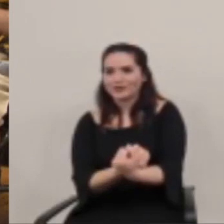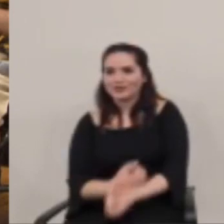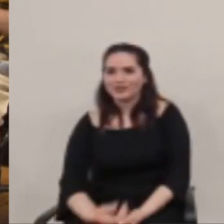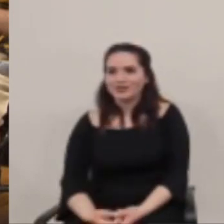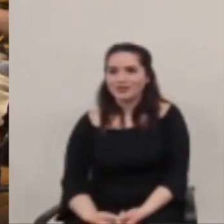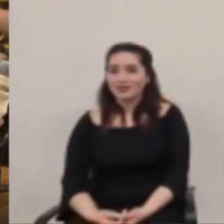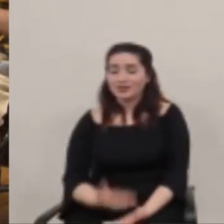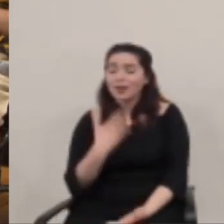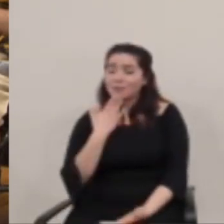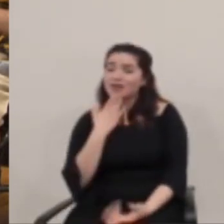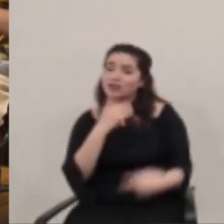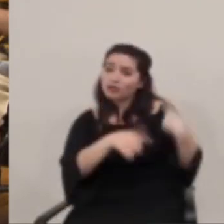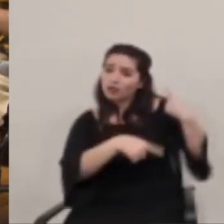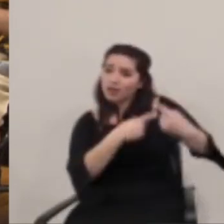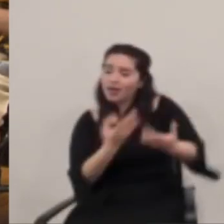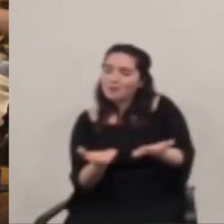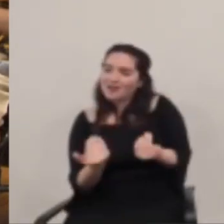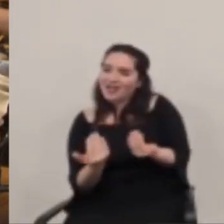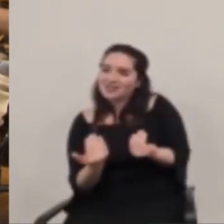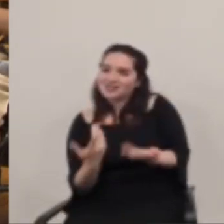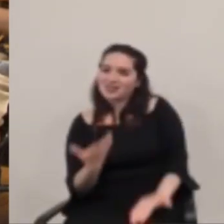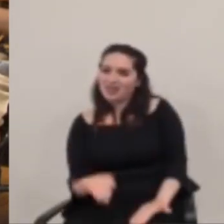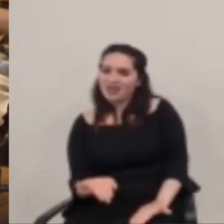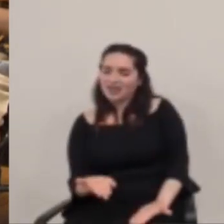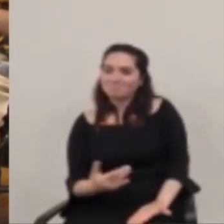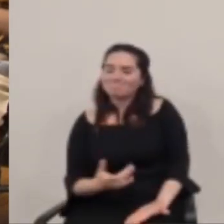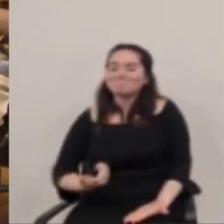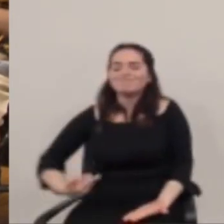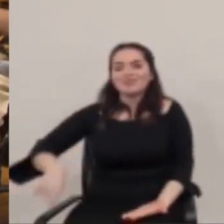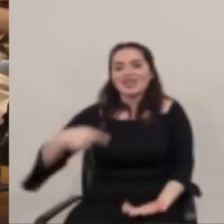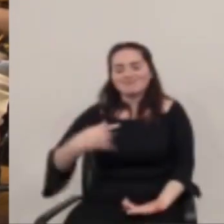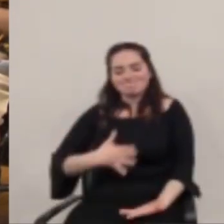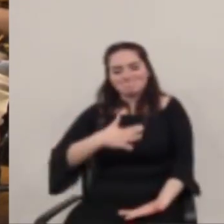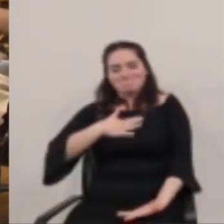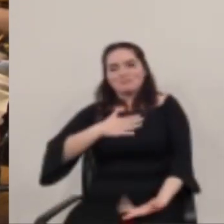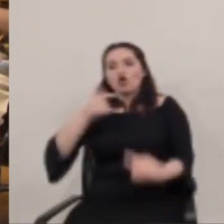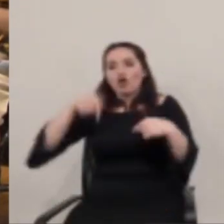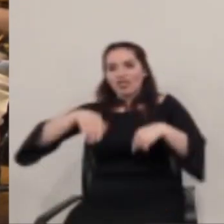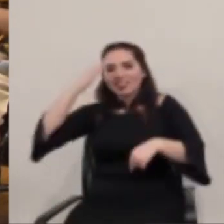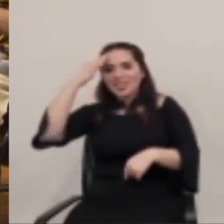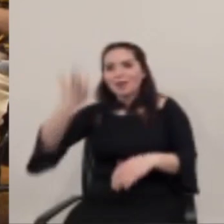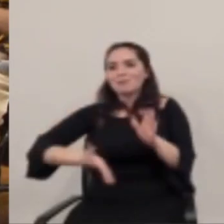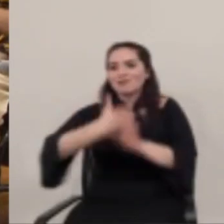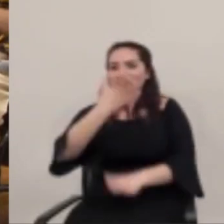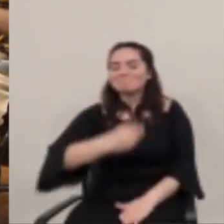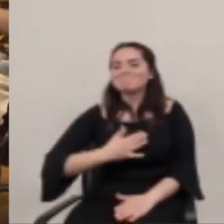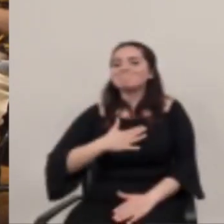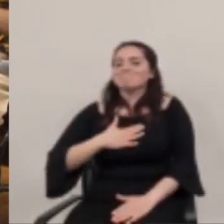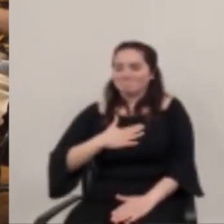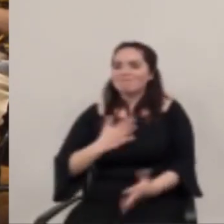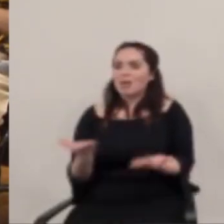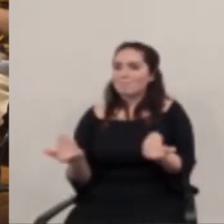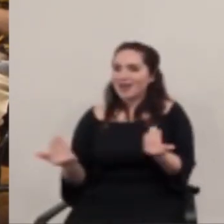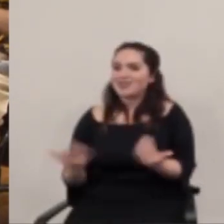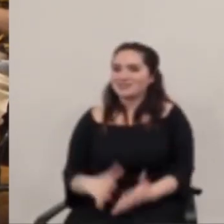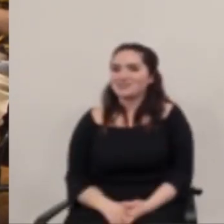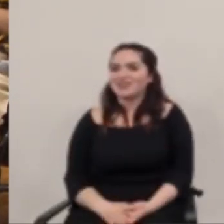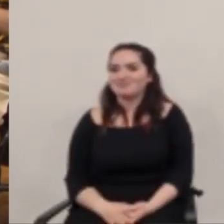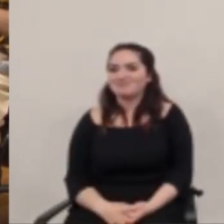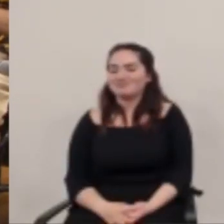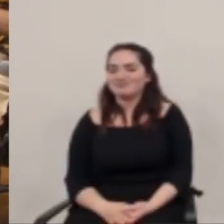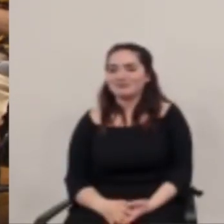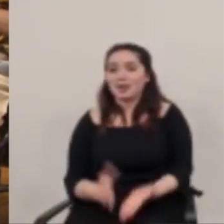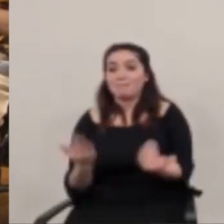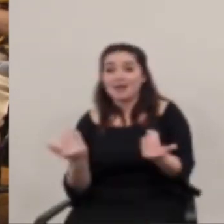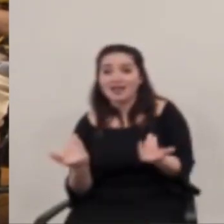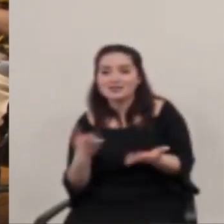de esperanza, que es al menos con la sensación que hoy día me quedo yo después de estar aquí. Esperanza no es lo mismo que conformidad. Esperanza